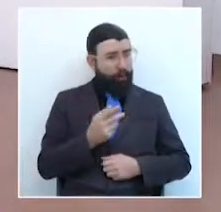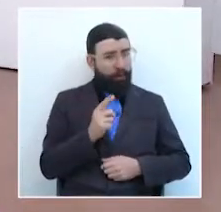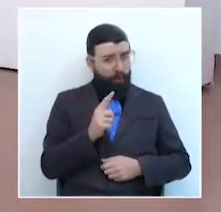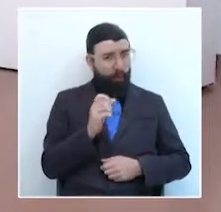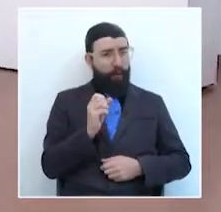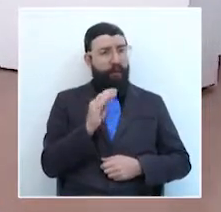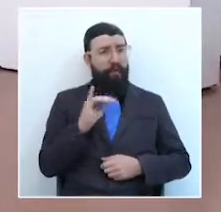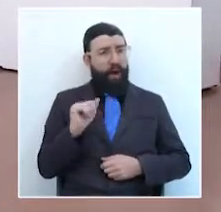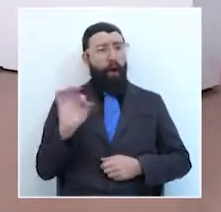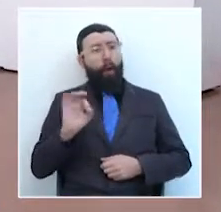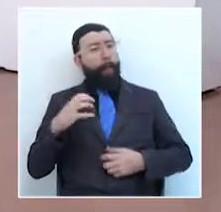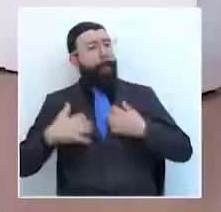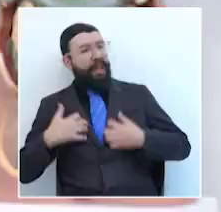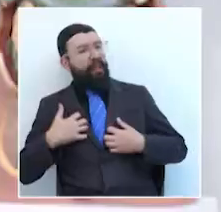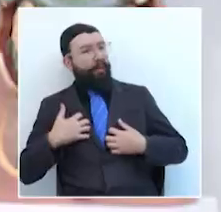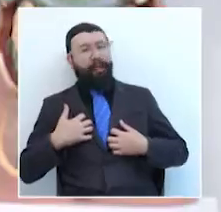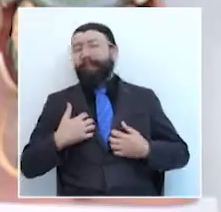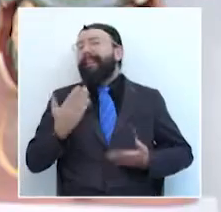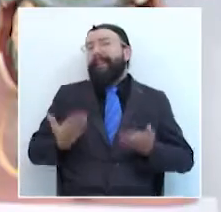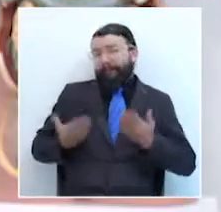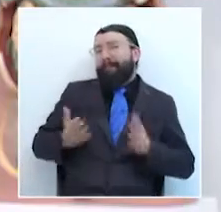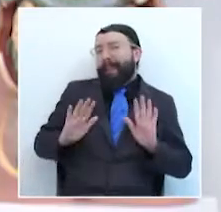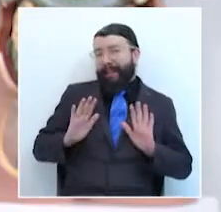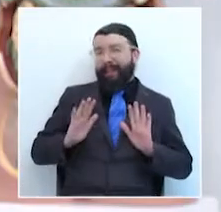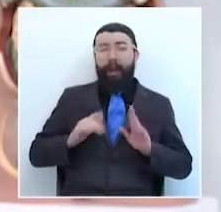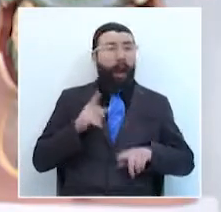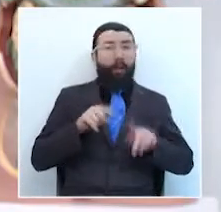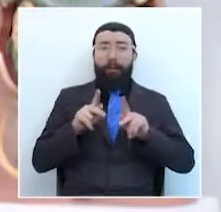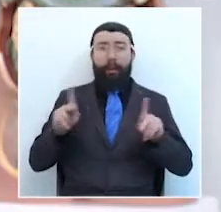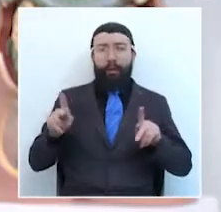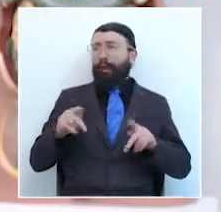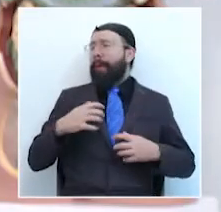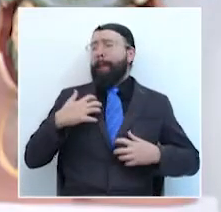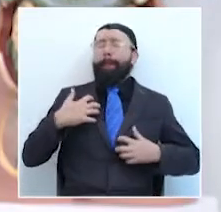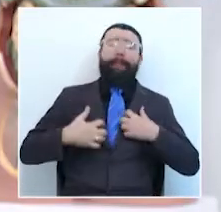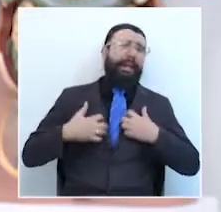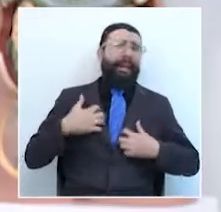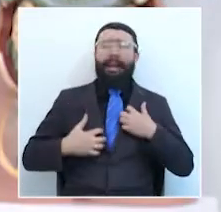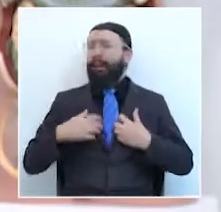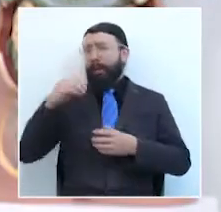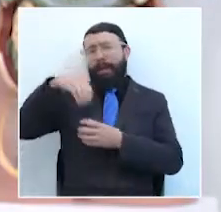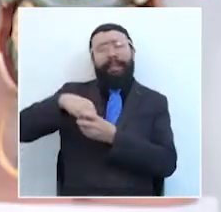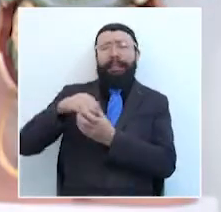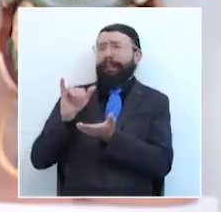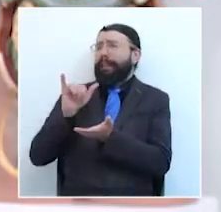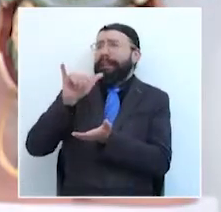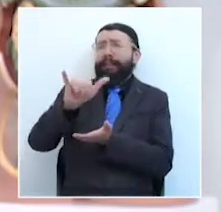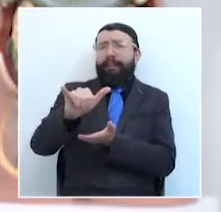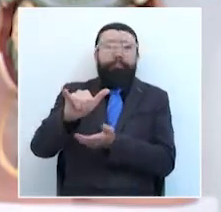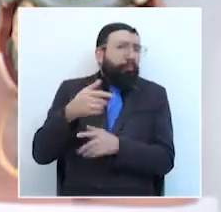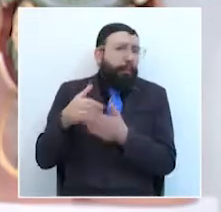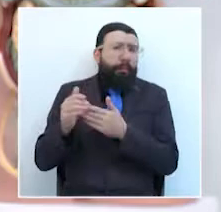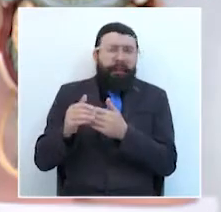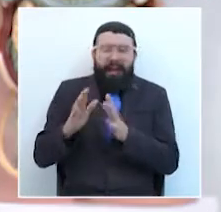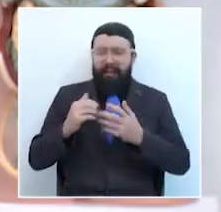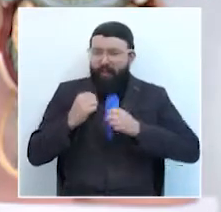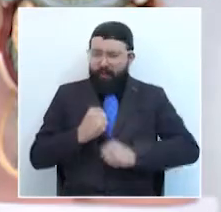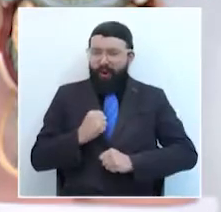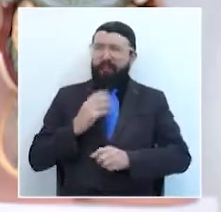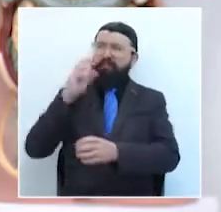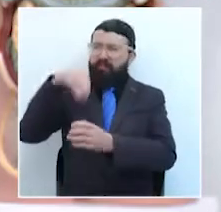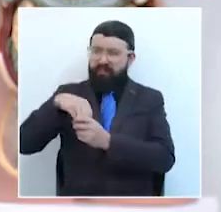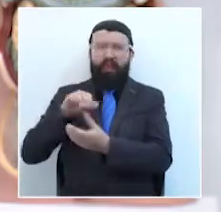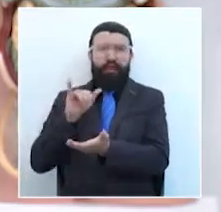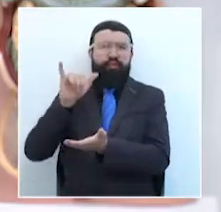podría ser reunión depende del nivel porque hay personas que le tienen miedo a montar en avión sin embargo lo hacen ya que es un miedo